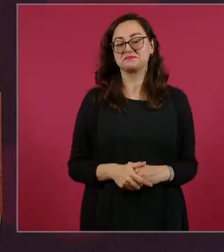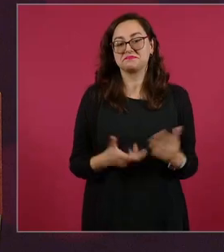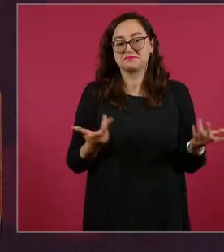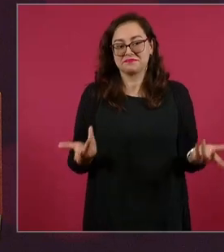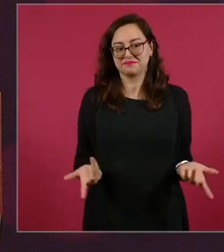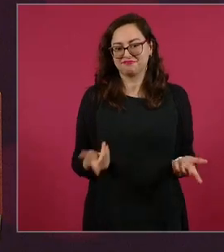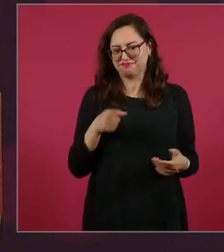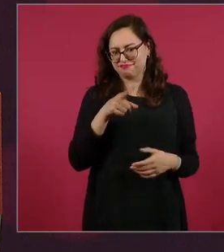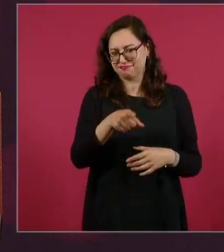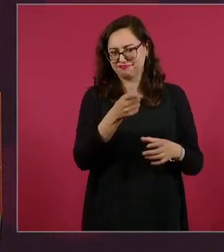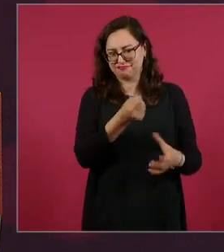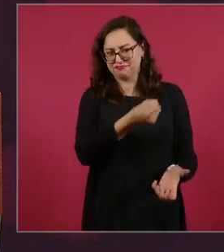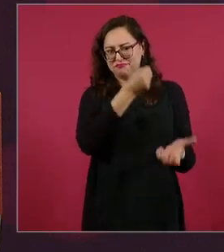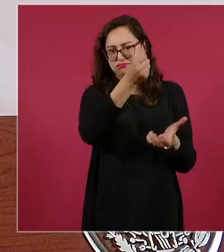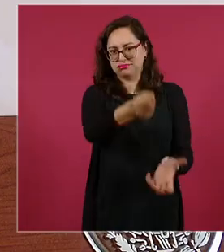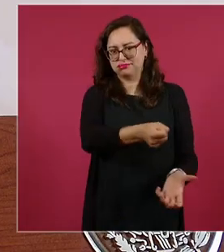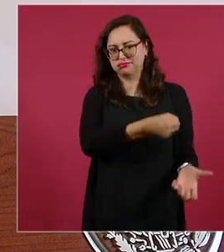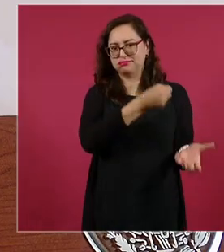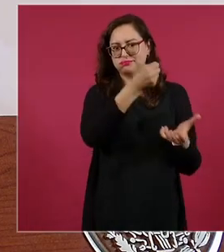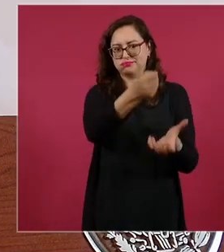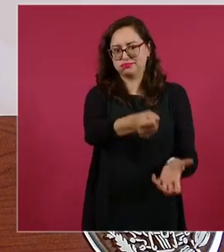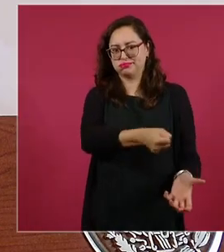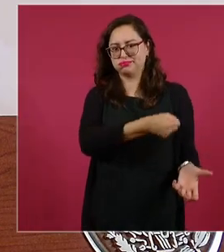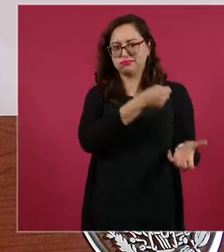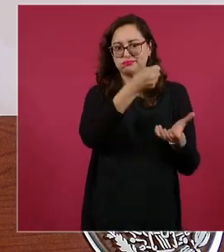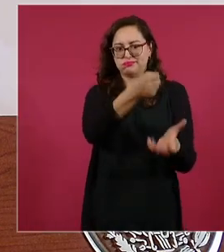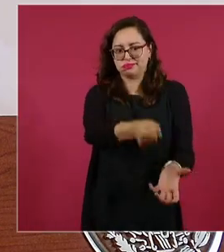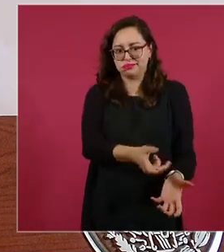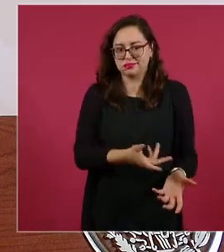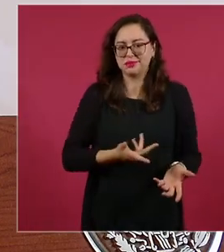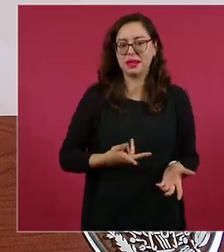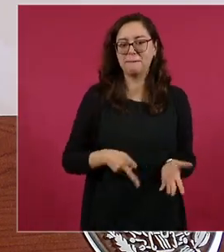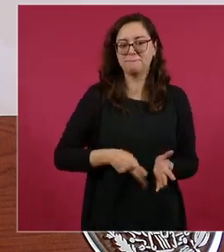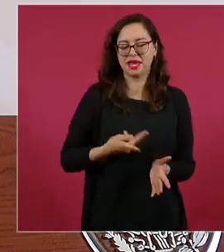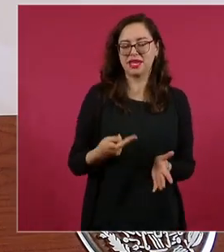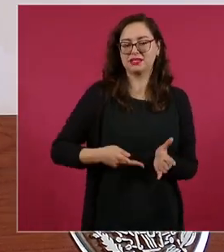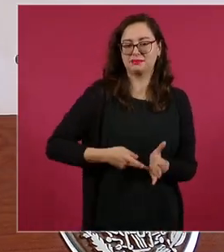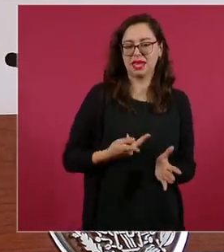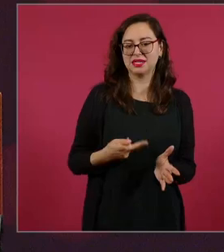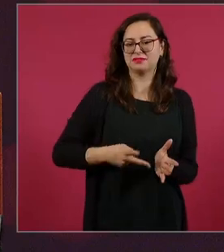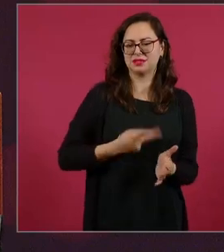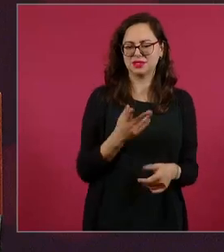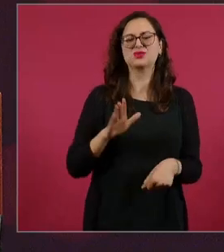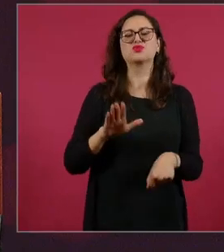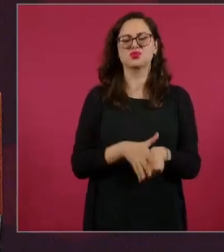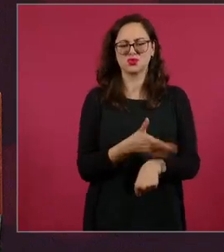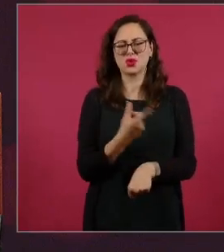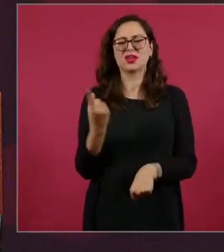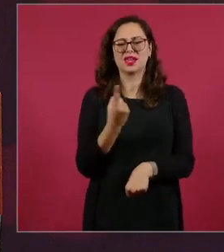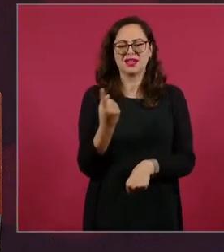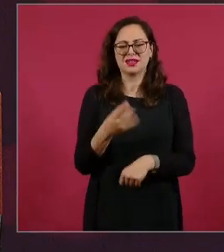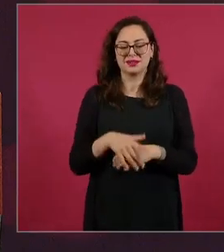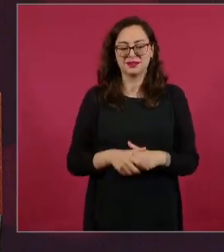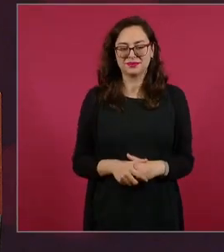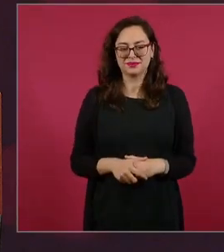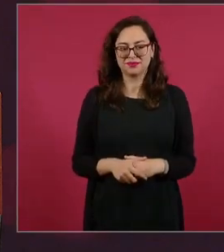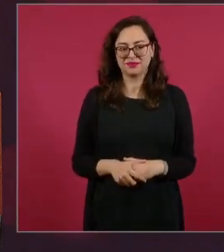Le entregan Ese Dinero Si Esa Organización Abiertamente